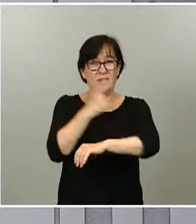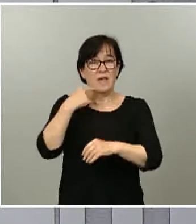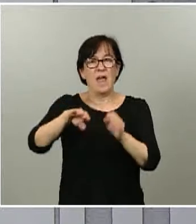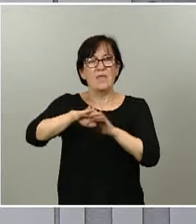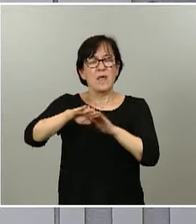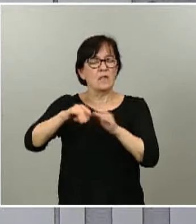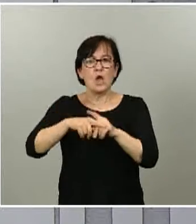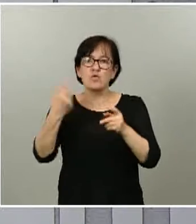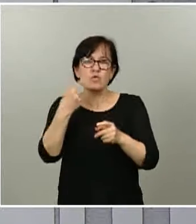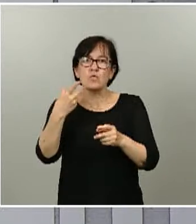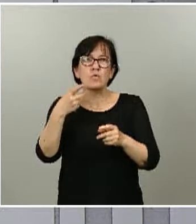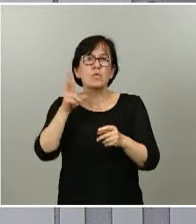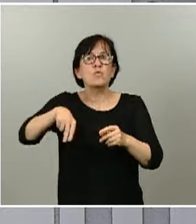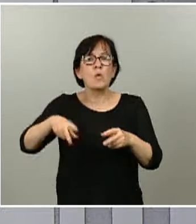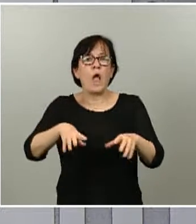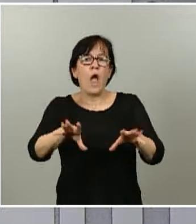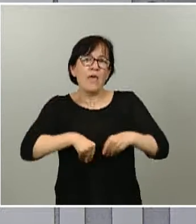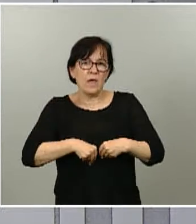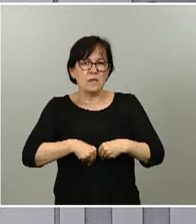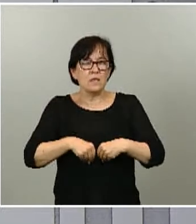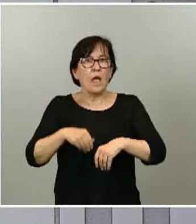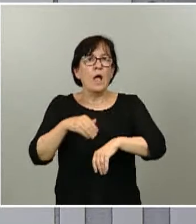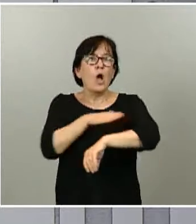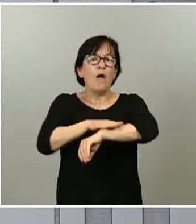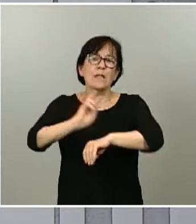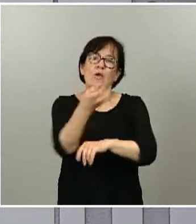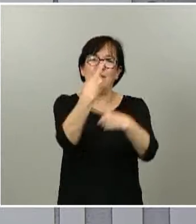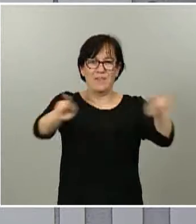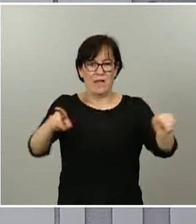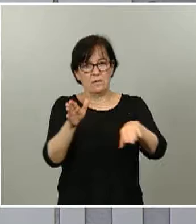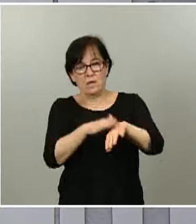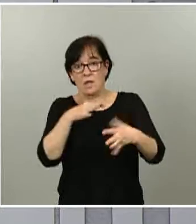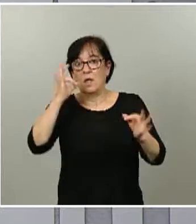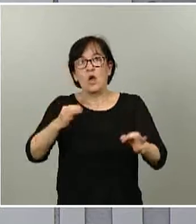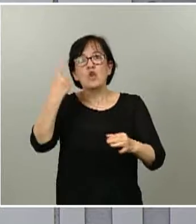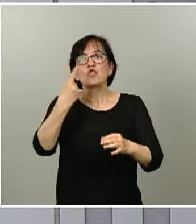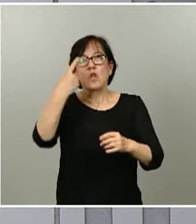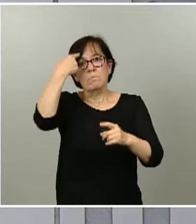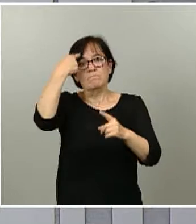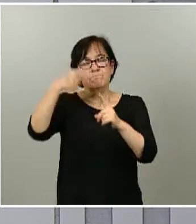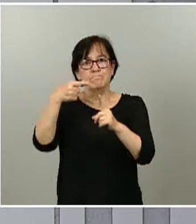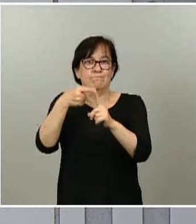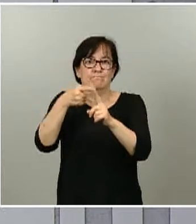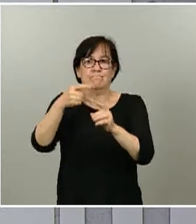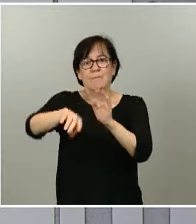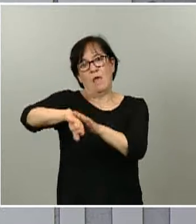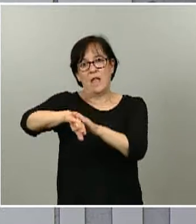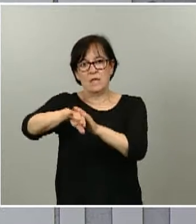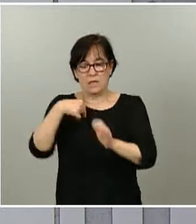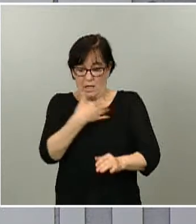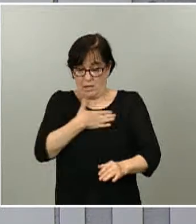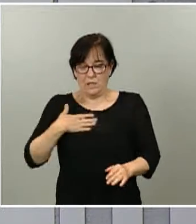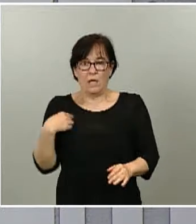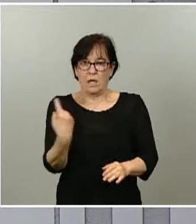haya un Gobierno que sea de otro color político que no sea el color de la derecha. Por tanto, lo que nosotros estamos queriendo y lo que estamos